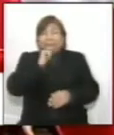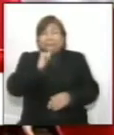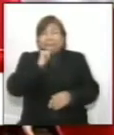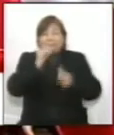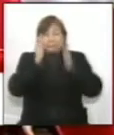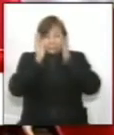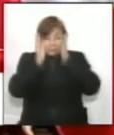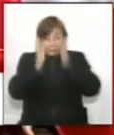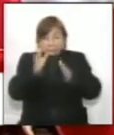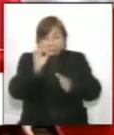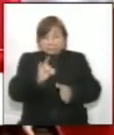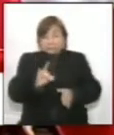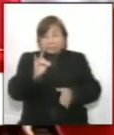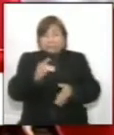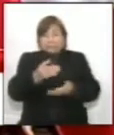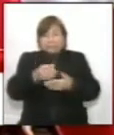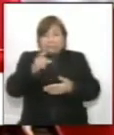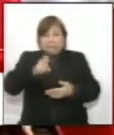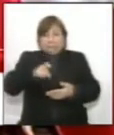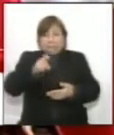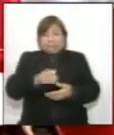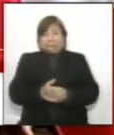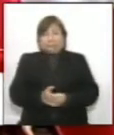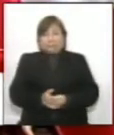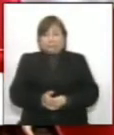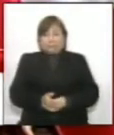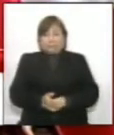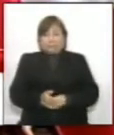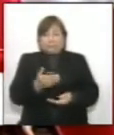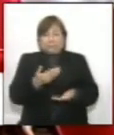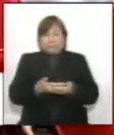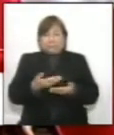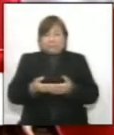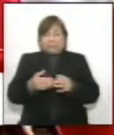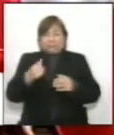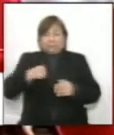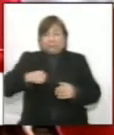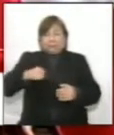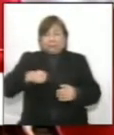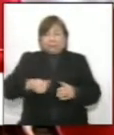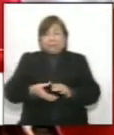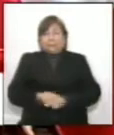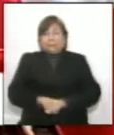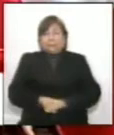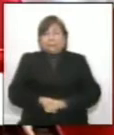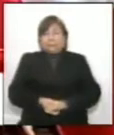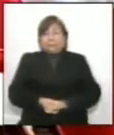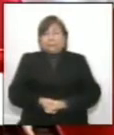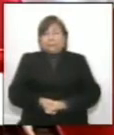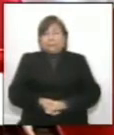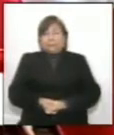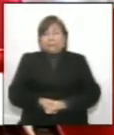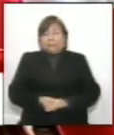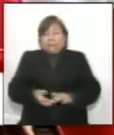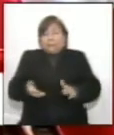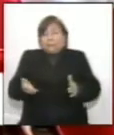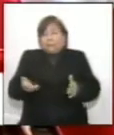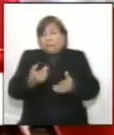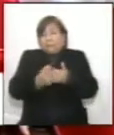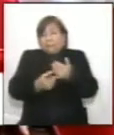atención urgente a una necesidad que tenía apostados a varios alcaldes, quizás es parte de la falta de